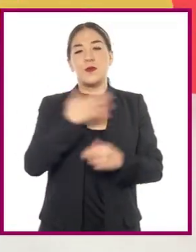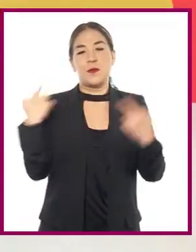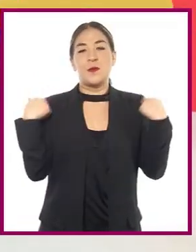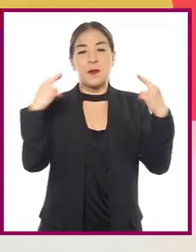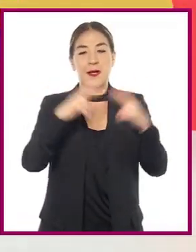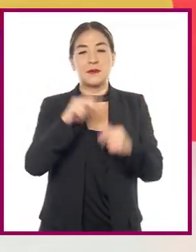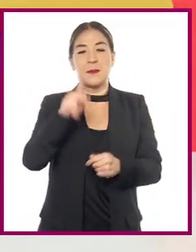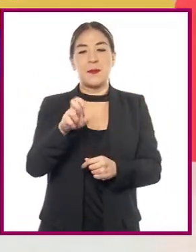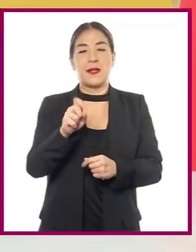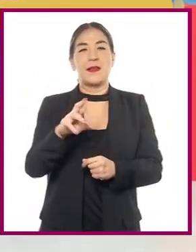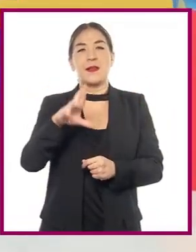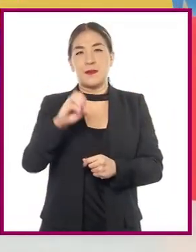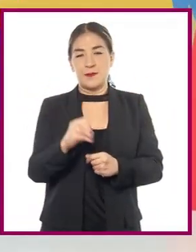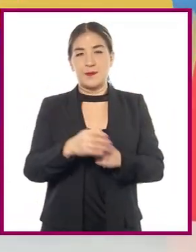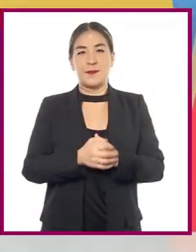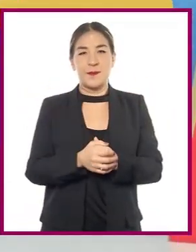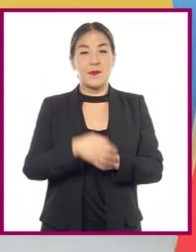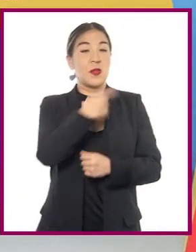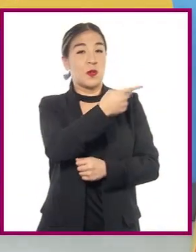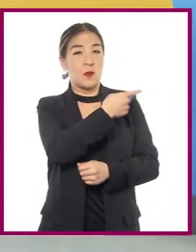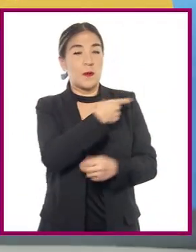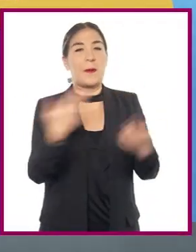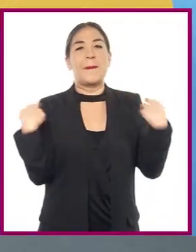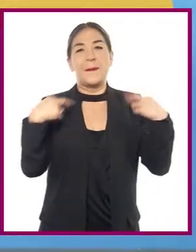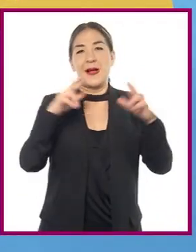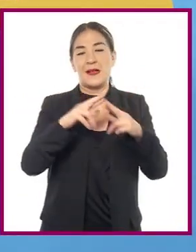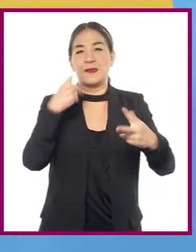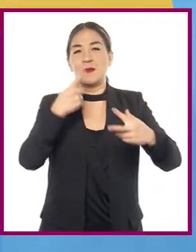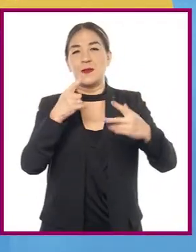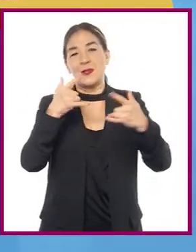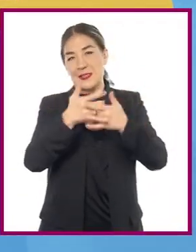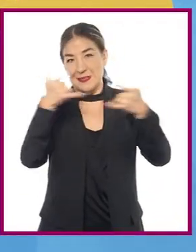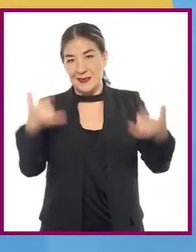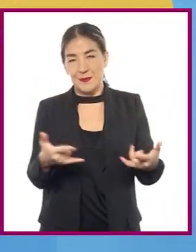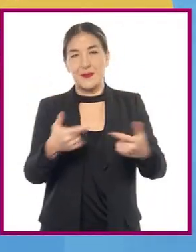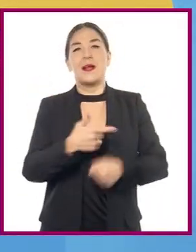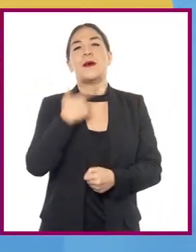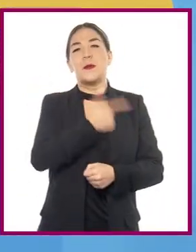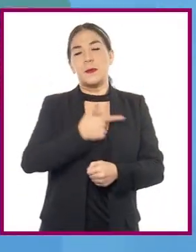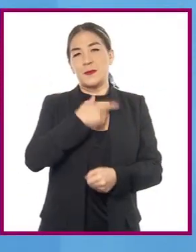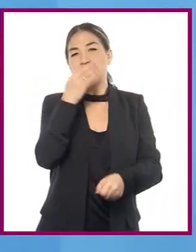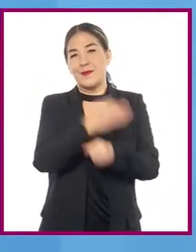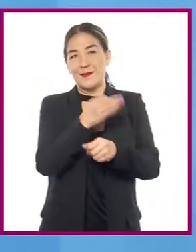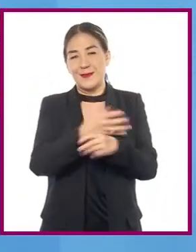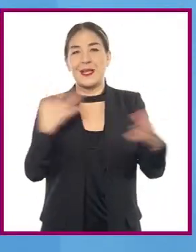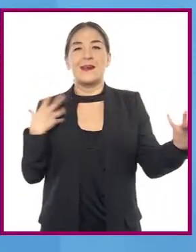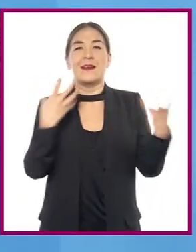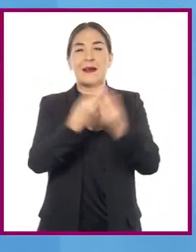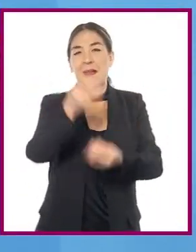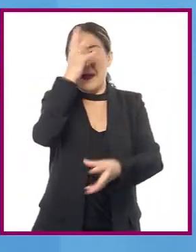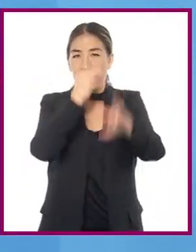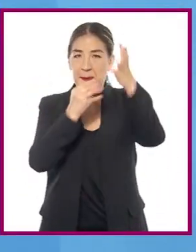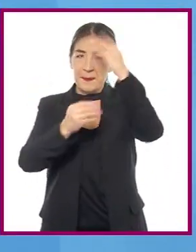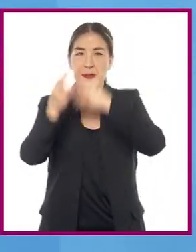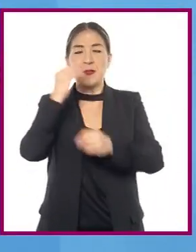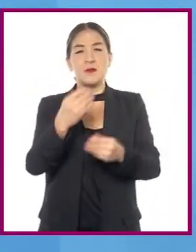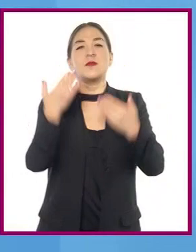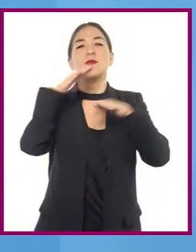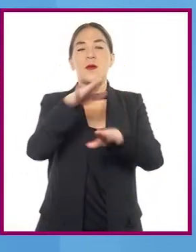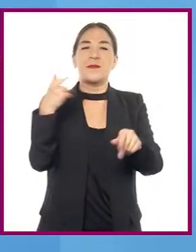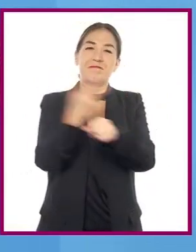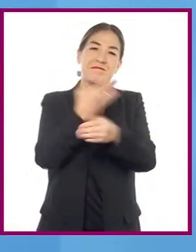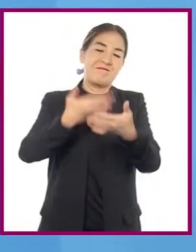Pedro Joan Velázquez Huesca, ambos docentes de historia. Y nos da gusto estar con ustedes aprendiendo sobre nuestro